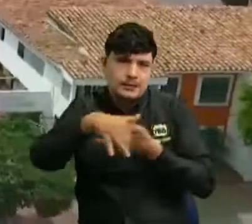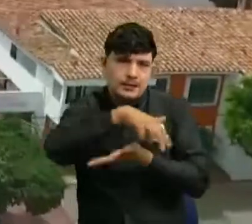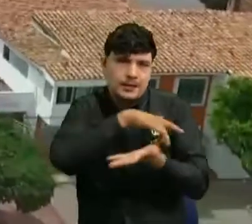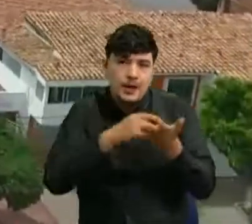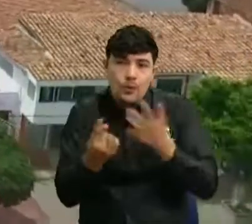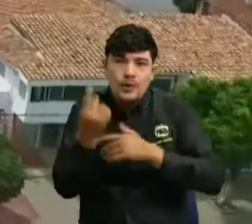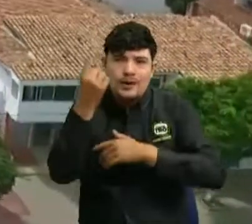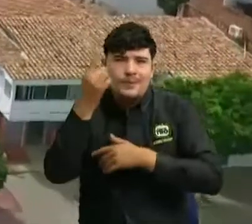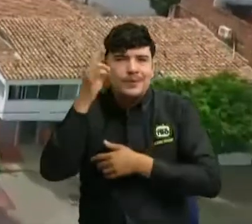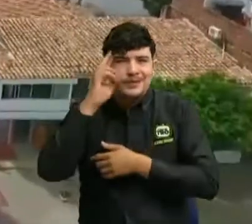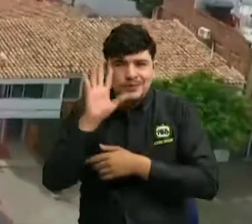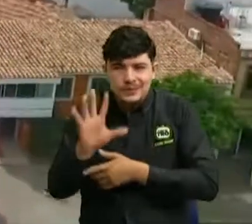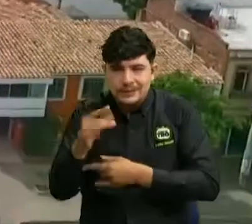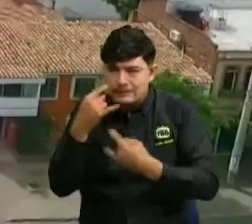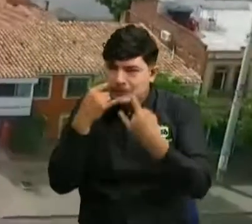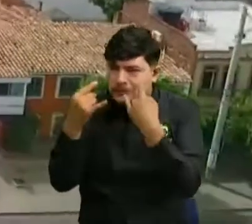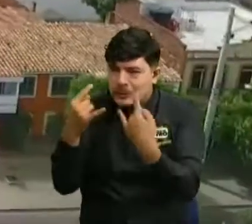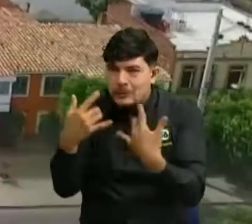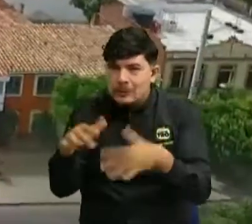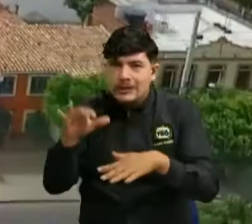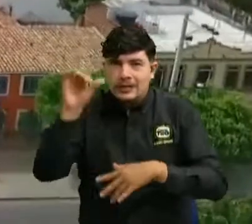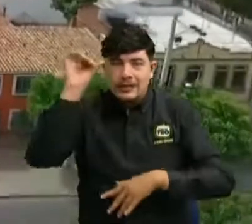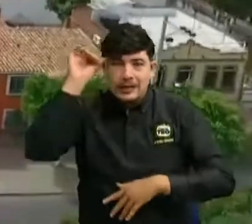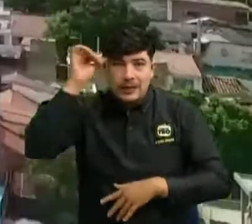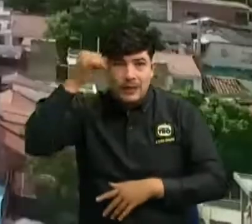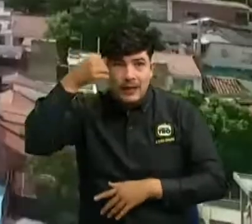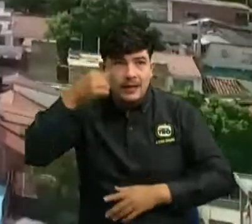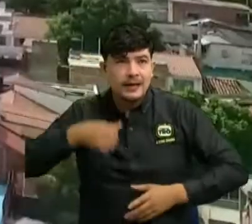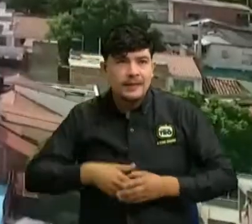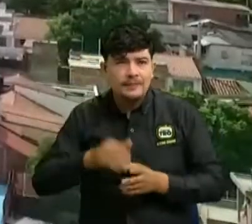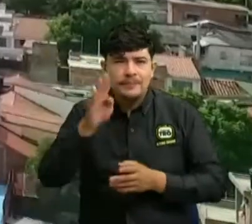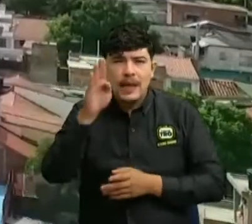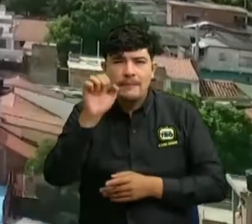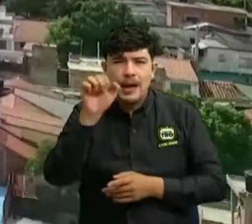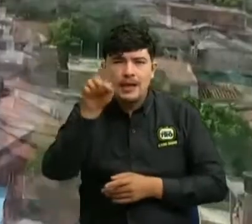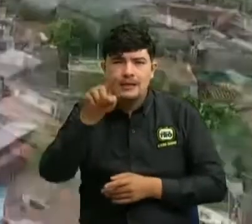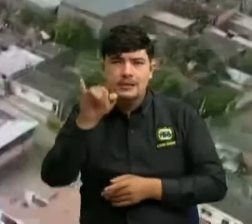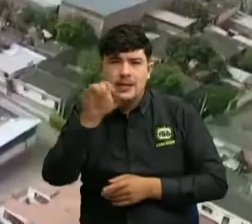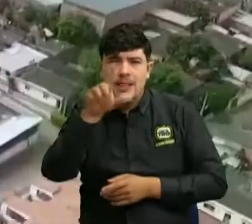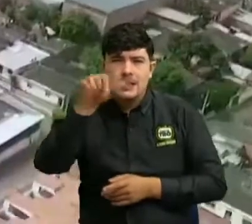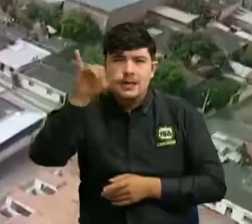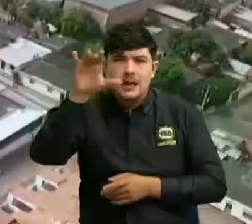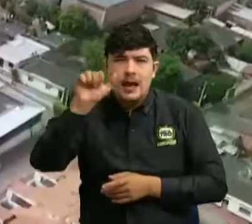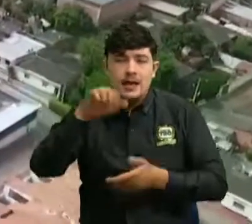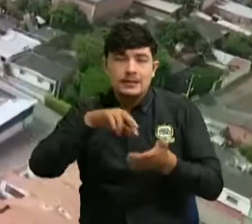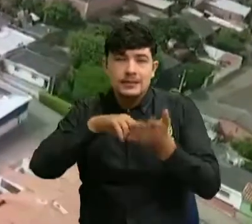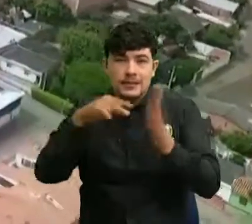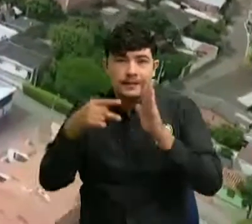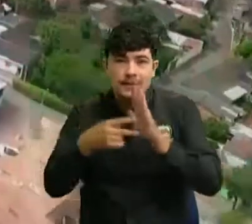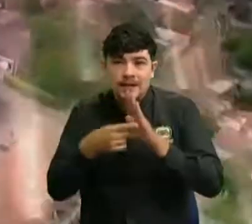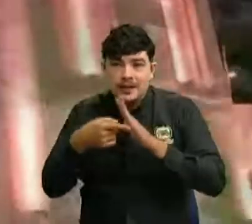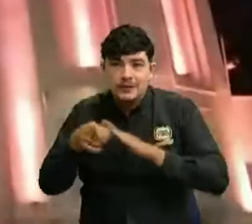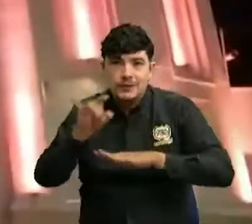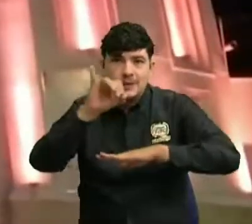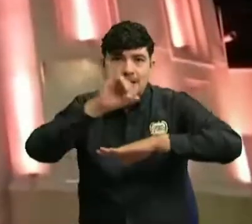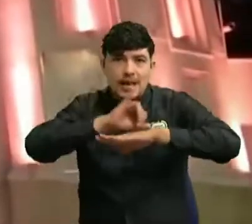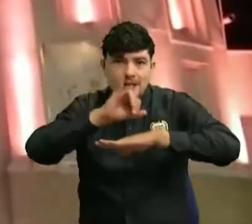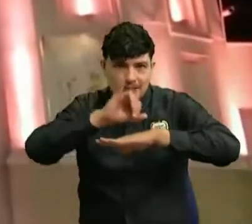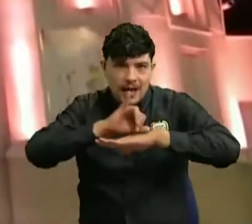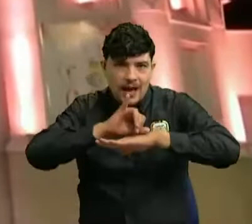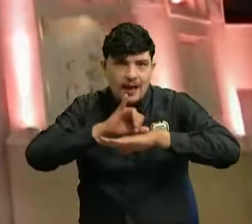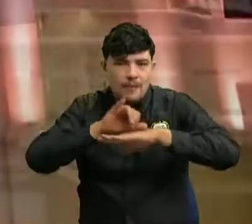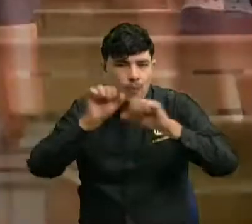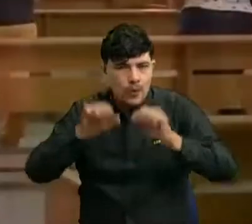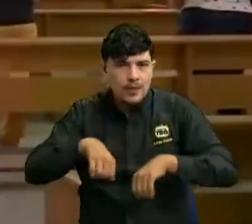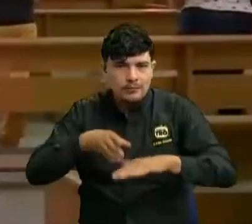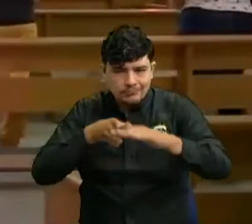es llamativa y recordemos que basílica significa una iglesia del Papa. El hermoso portón de la frontera, con su patrimonio